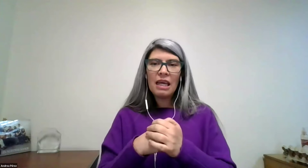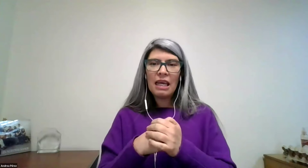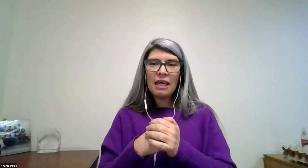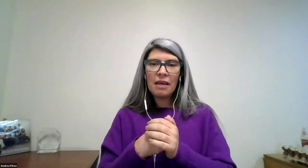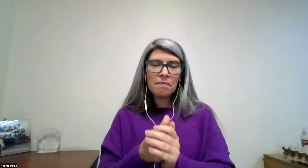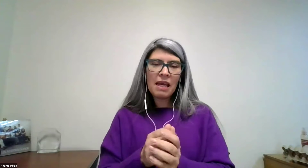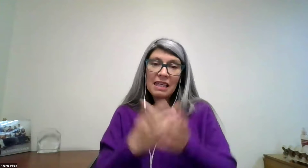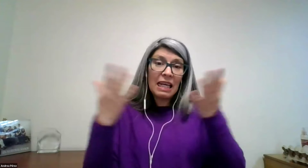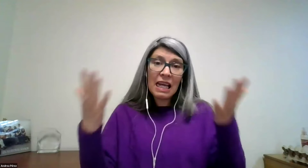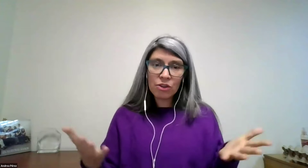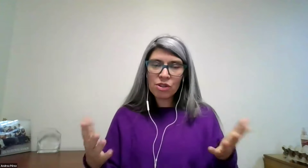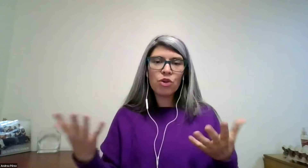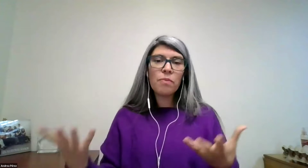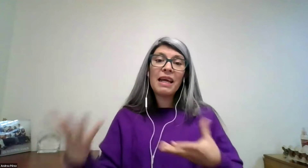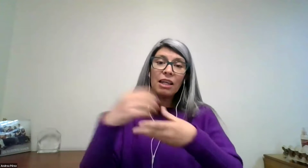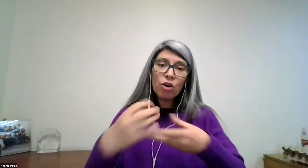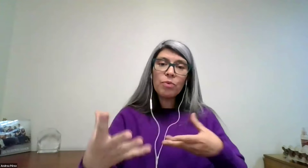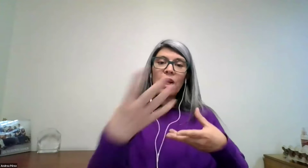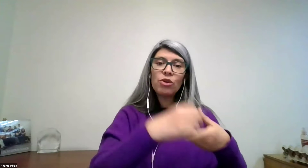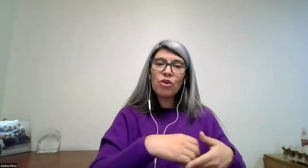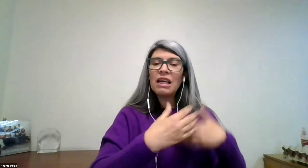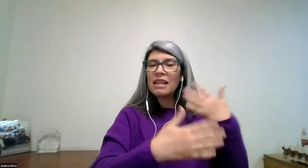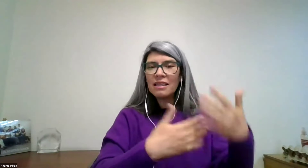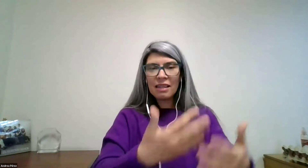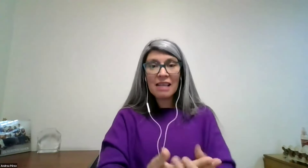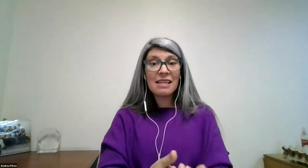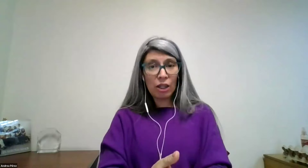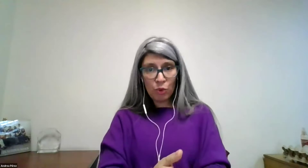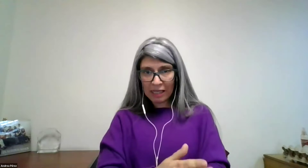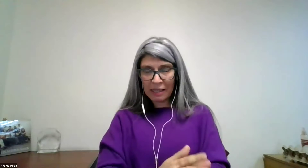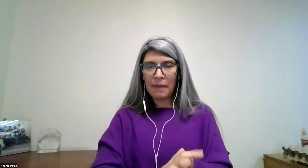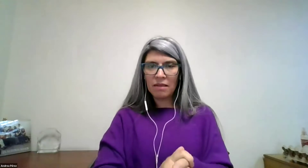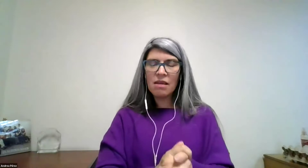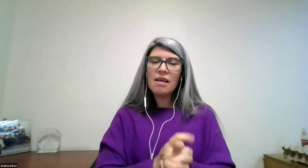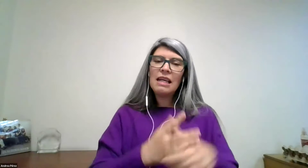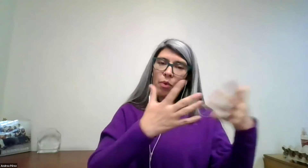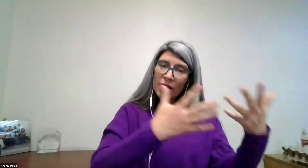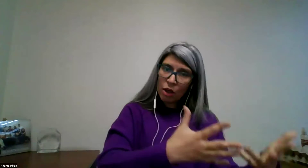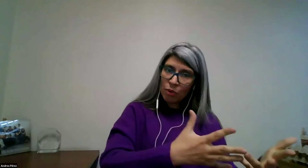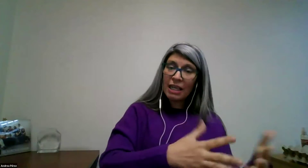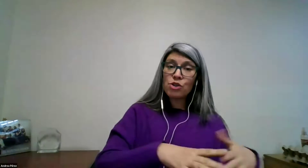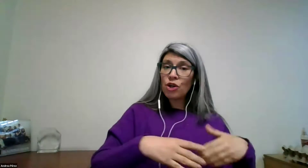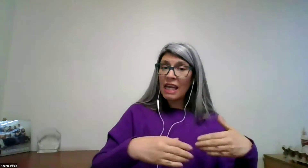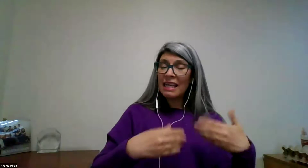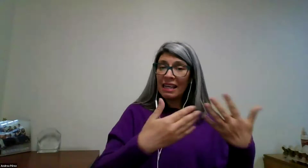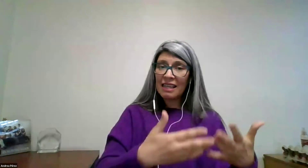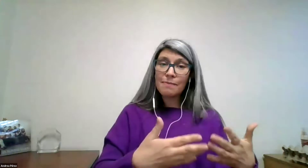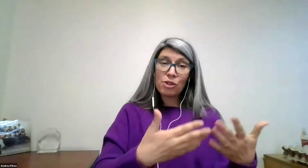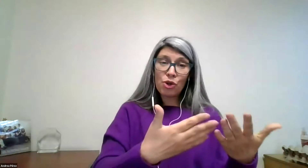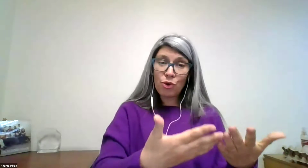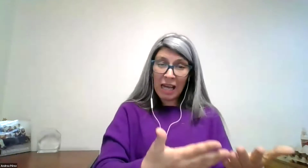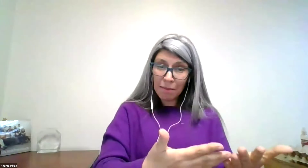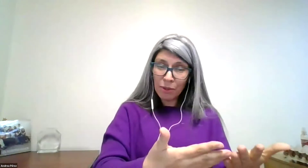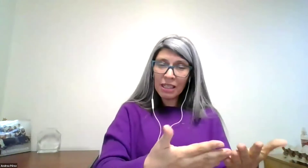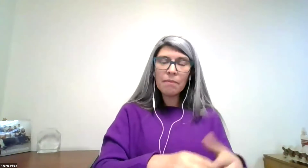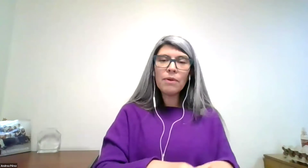establecimientos en general, ¿no es cierto? Y para ir incorporándolo en las distintas asignaturas también. Lenguaje y comunicación en el eje de